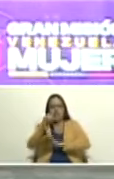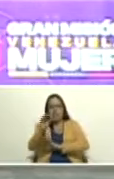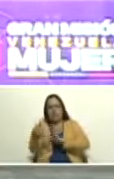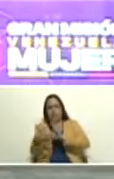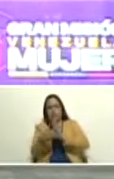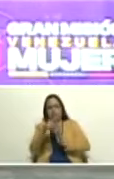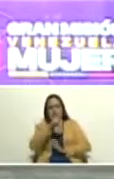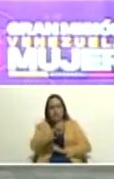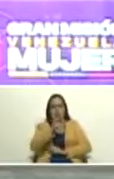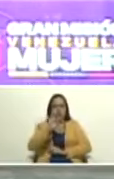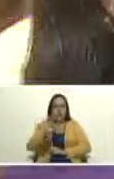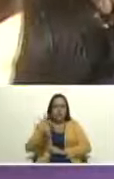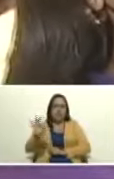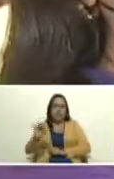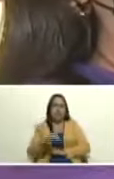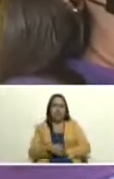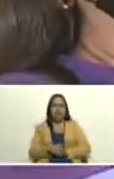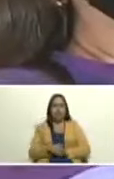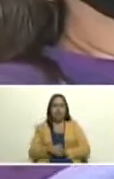4.360.133.